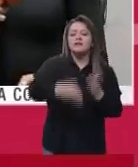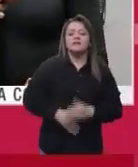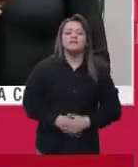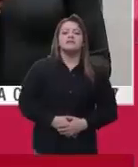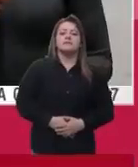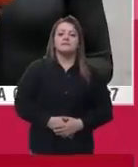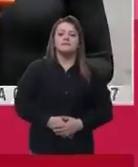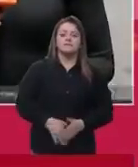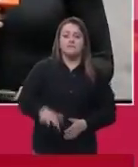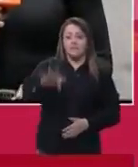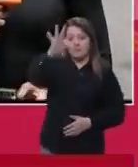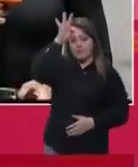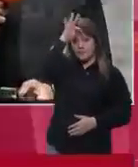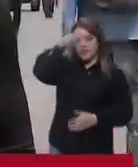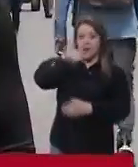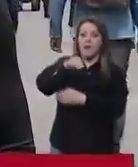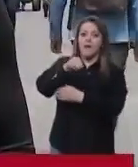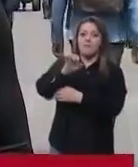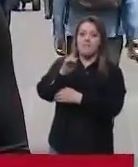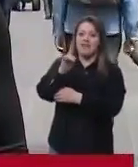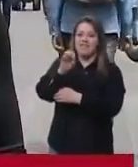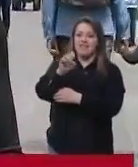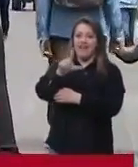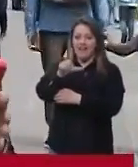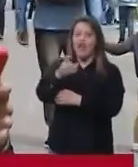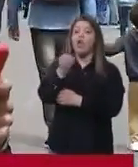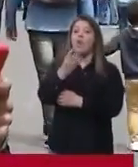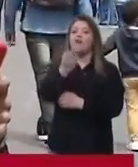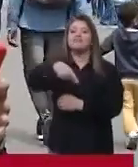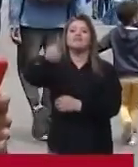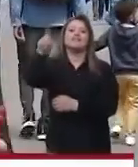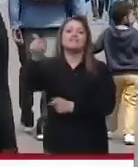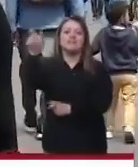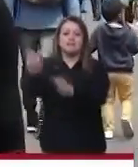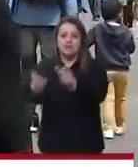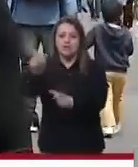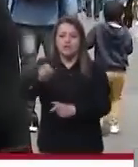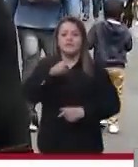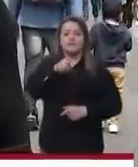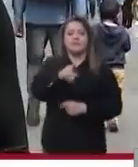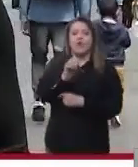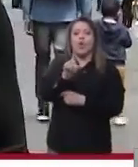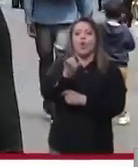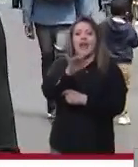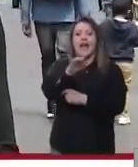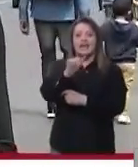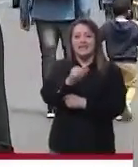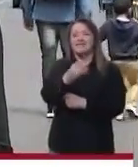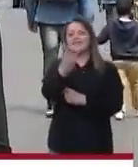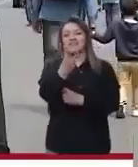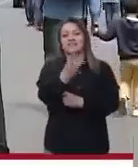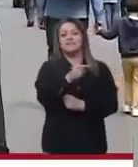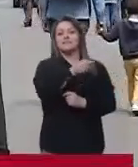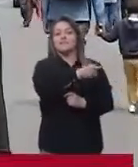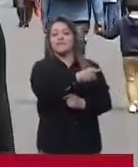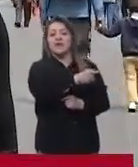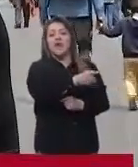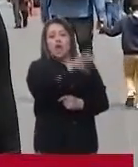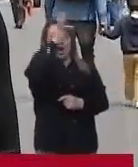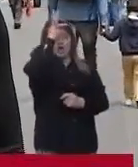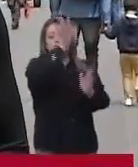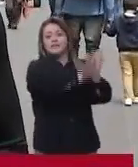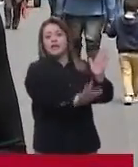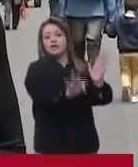Sandra, en la clínica médica le fueron trasladadas 16 personas, en el policlínico de Olaya 3 y en el